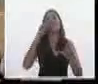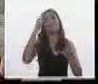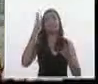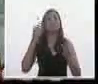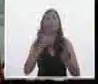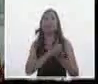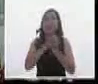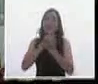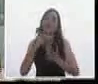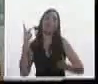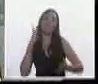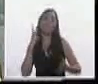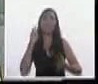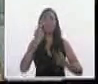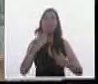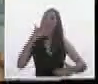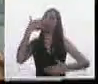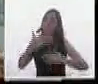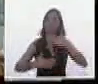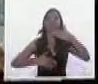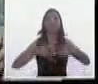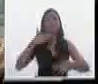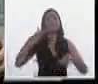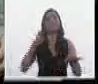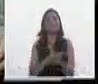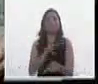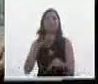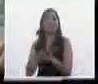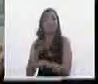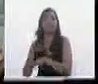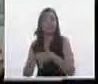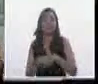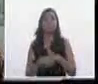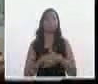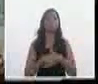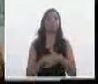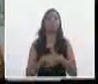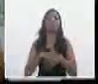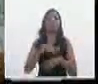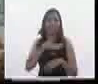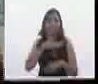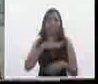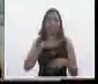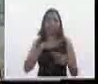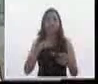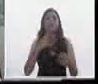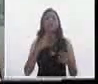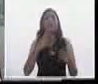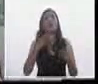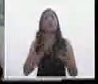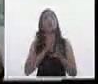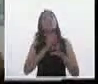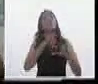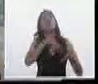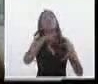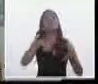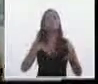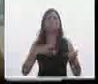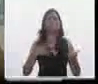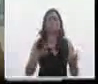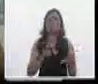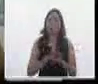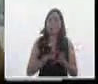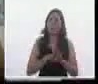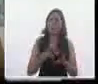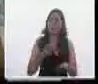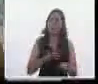públicas para que empiece a cambiar esto porque si hay un están renuentes no a cómo voy a dar